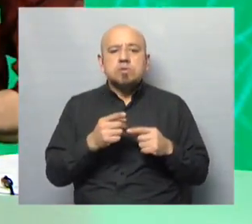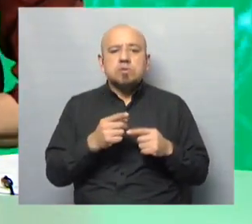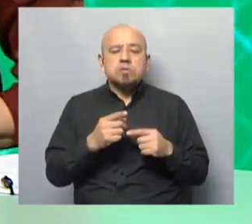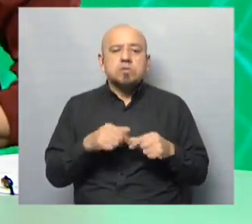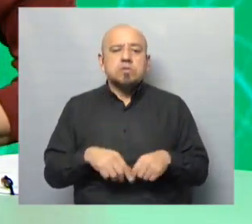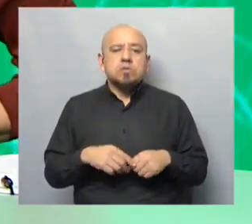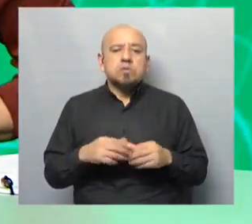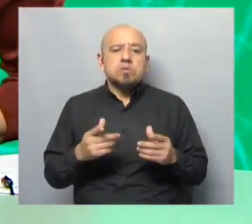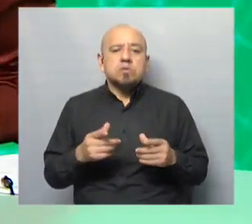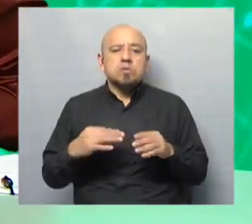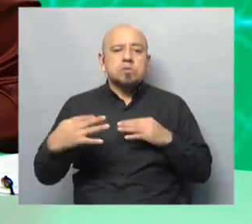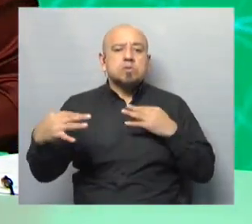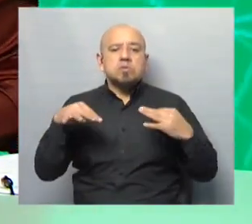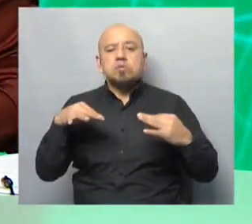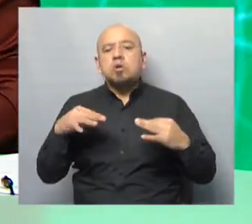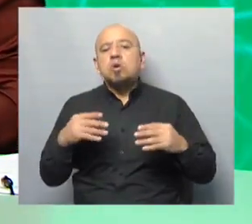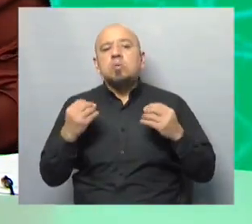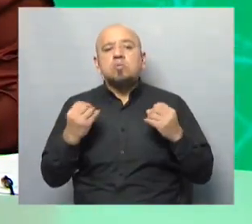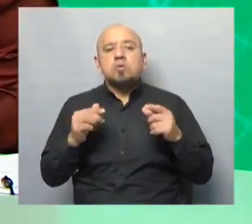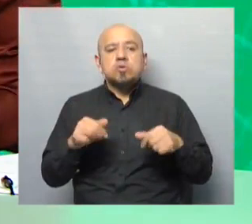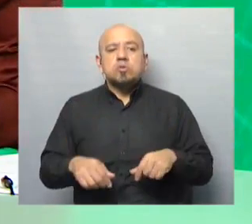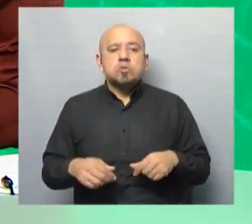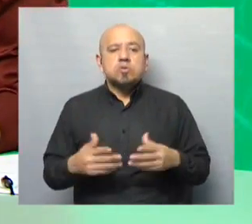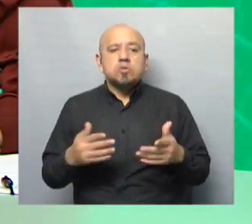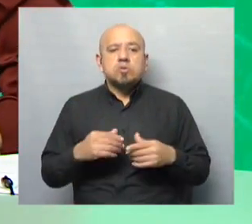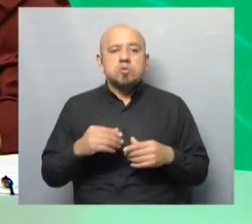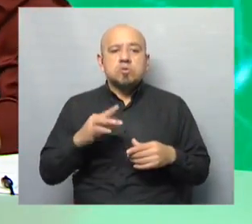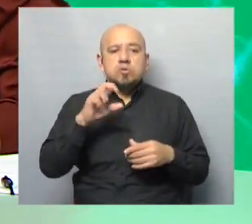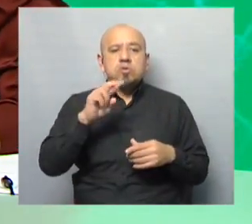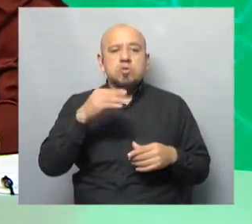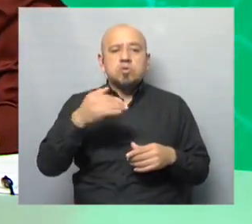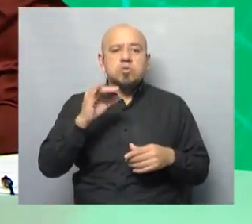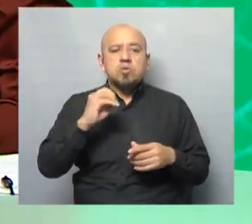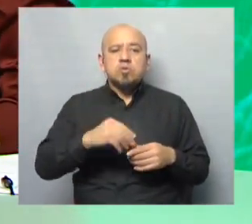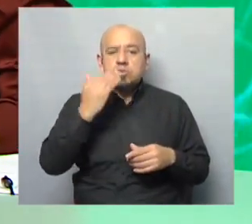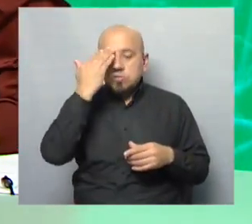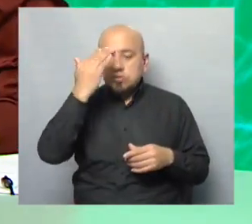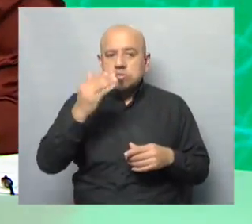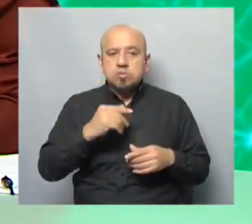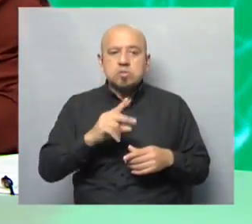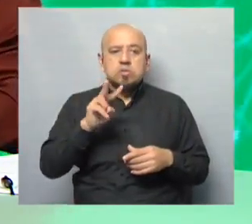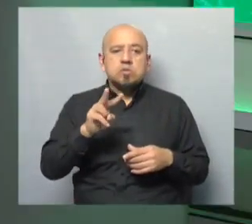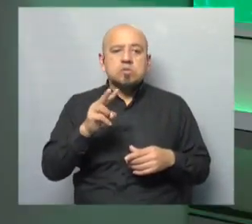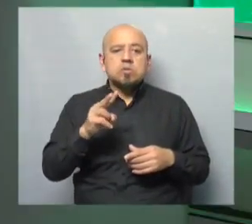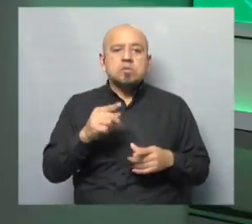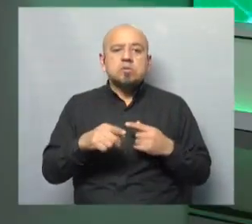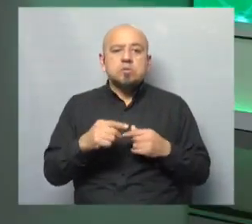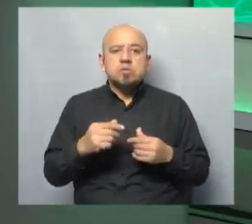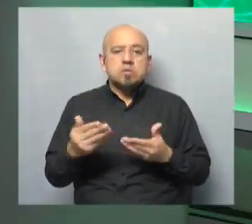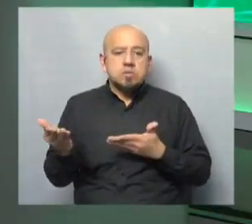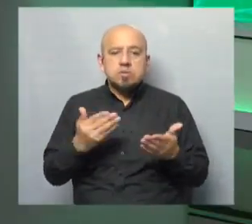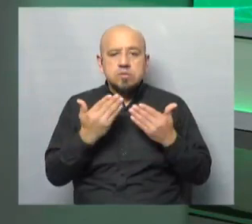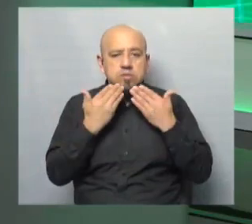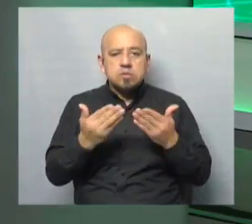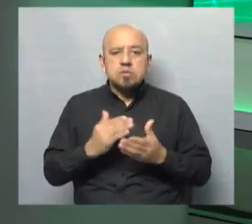en este caso de la oposición claro por eso recibimos a continuación es enrique rubio senador del frente amplio del sector vertiente artiguista enrique bienvenido gracias